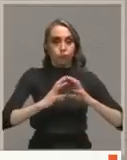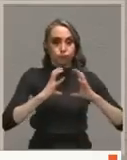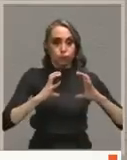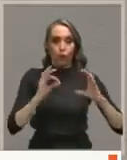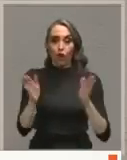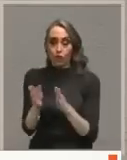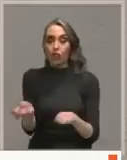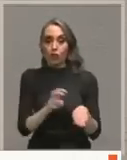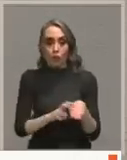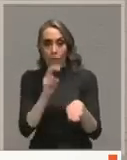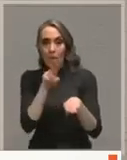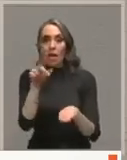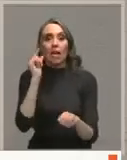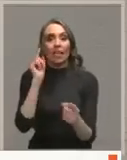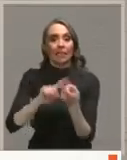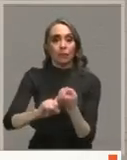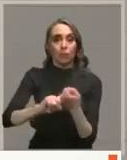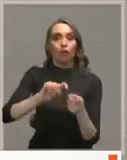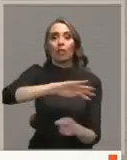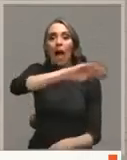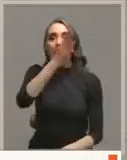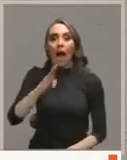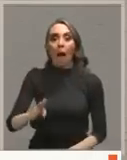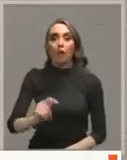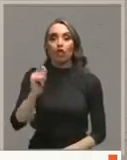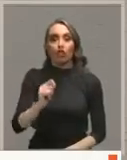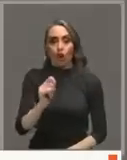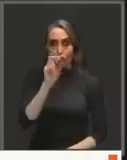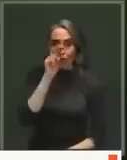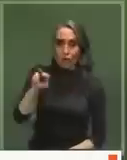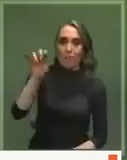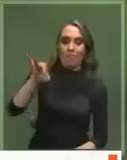también. Tu esposa anda en la camioneta Toyota.